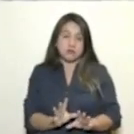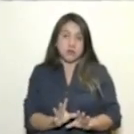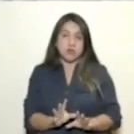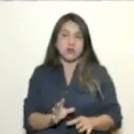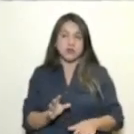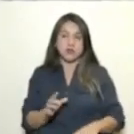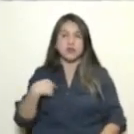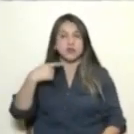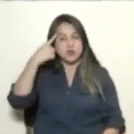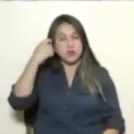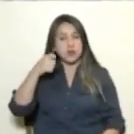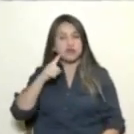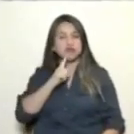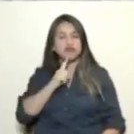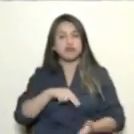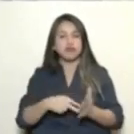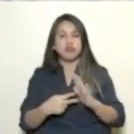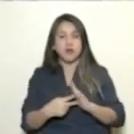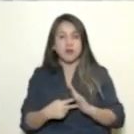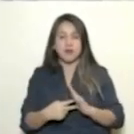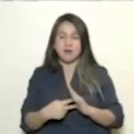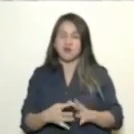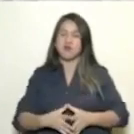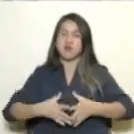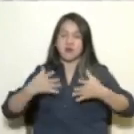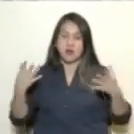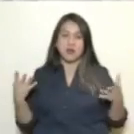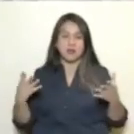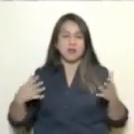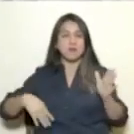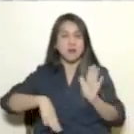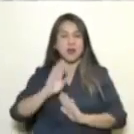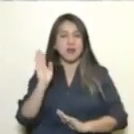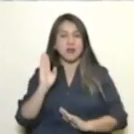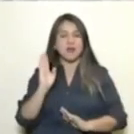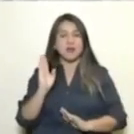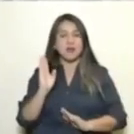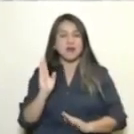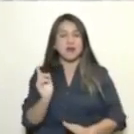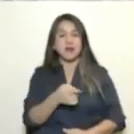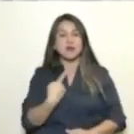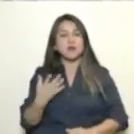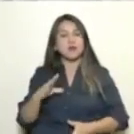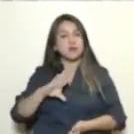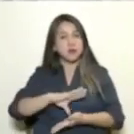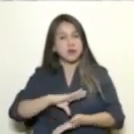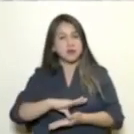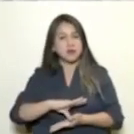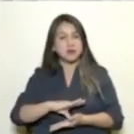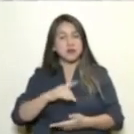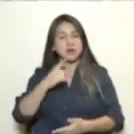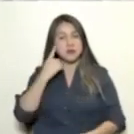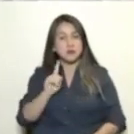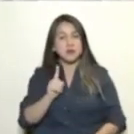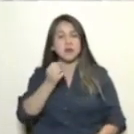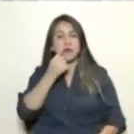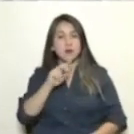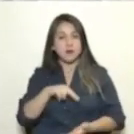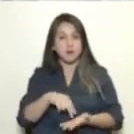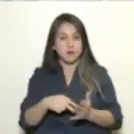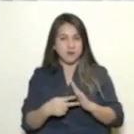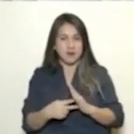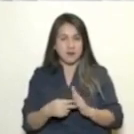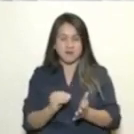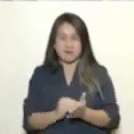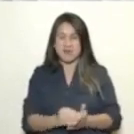acá tenemos un problema mayúsculo mayor a nivel de nuestro pequeño país. Pero es que el problema